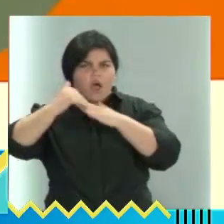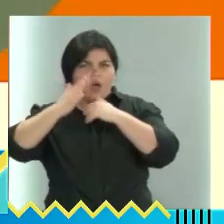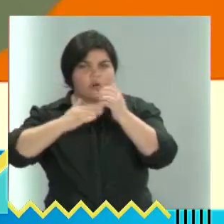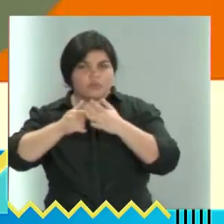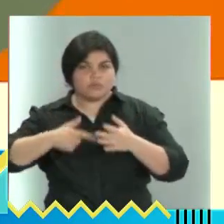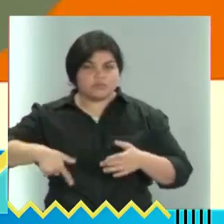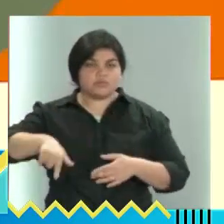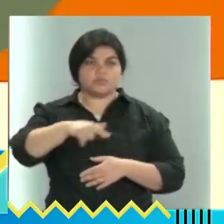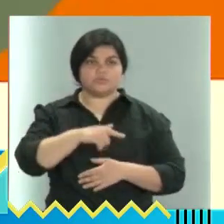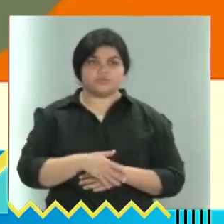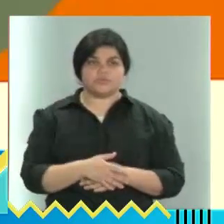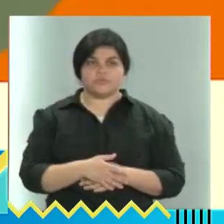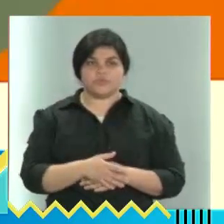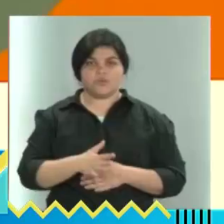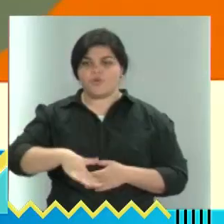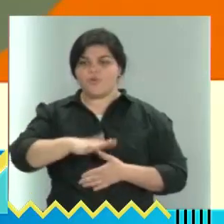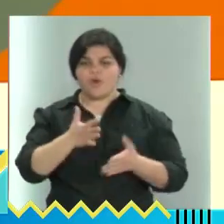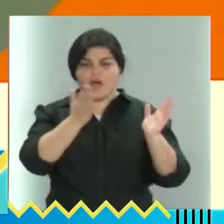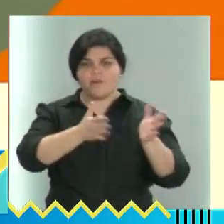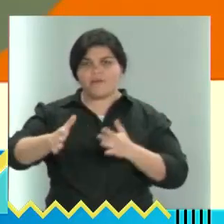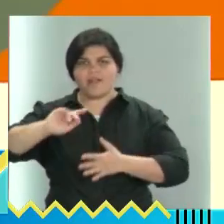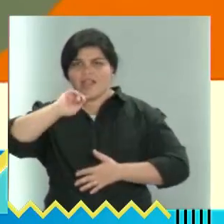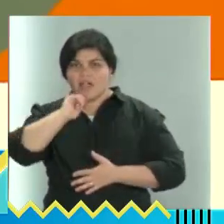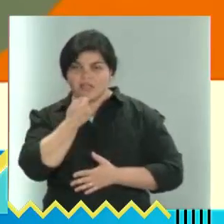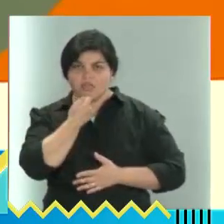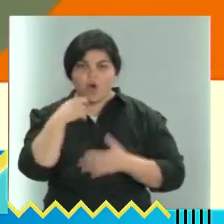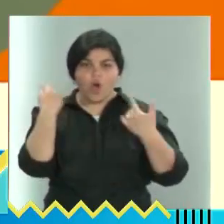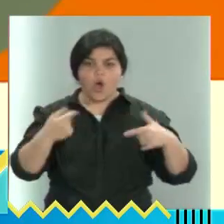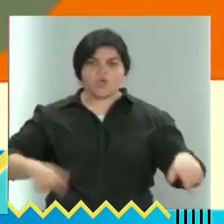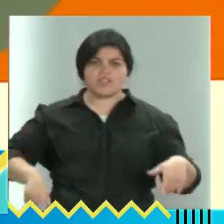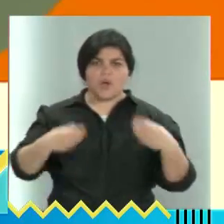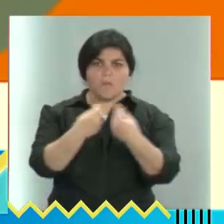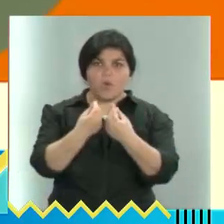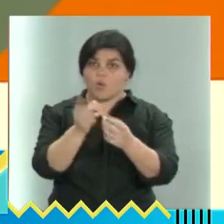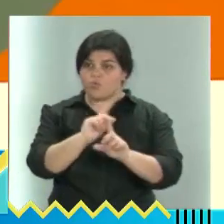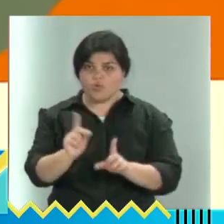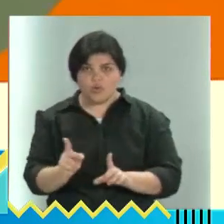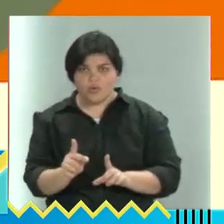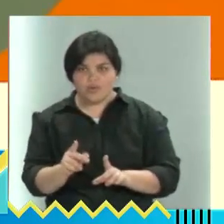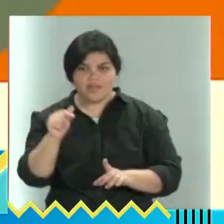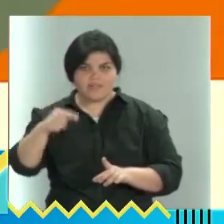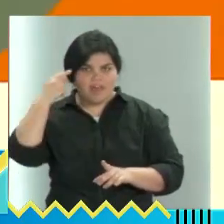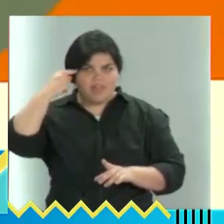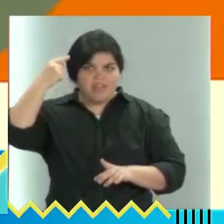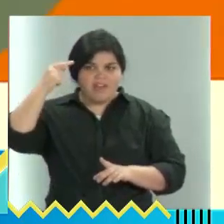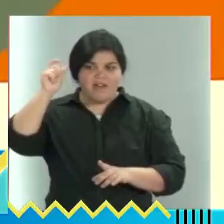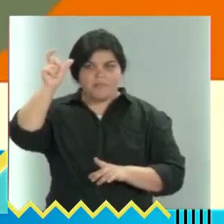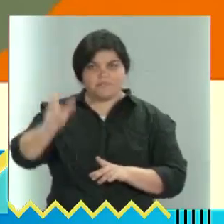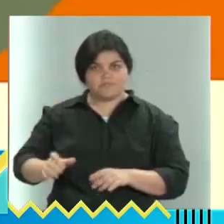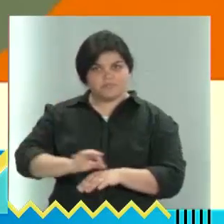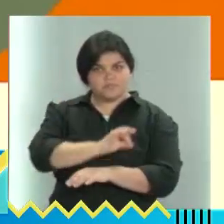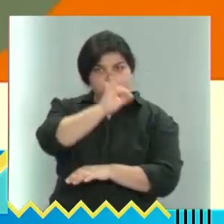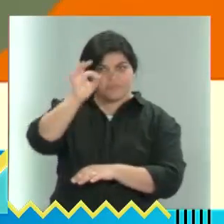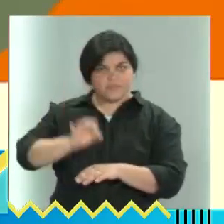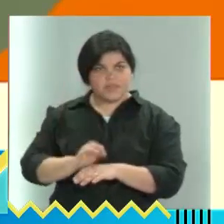conforma el espacio de una manera genial con muy pocos elementos. Entonces ahí está la genialidad del arquitecto,